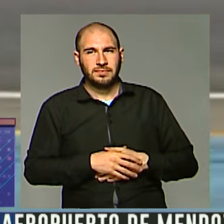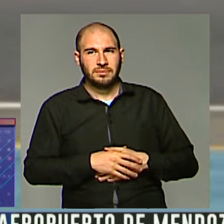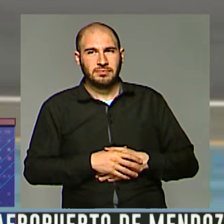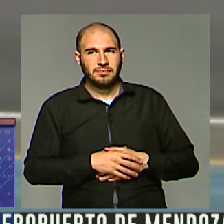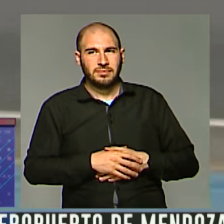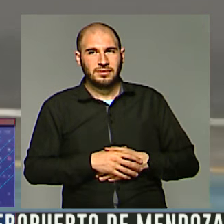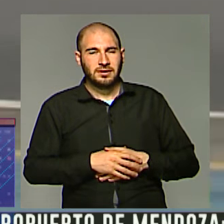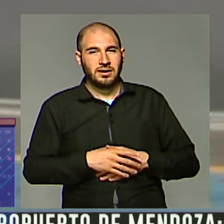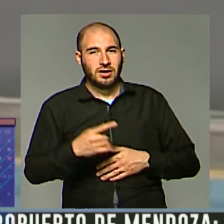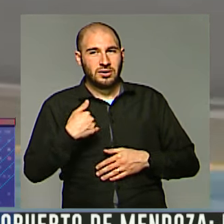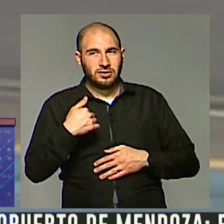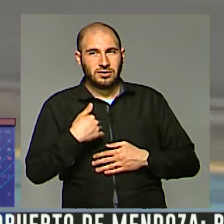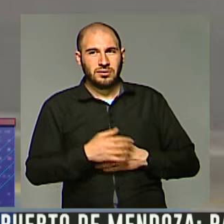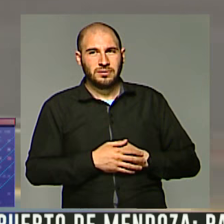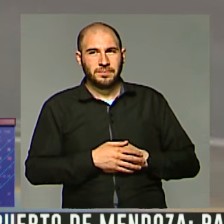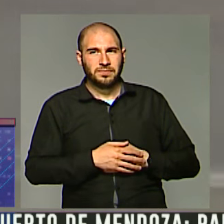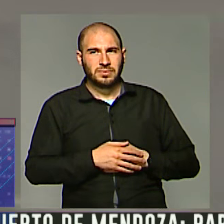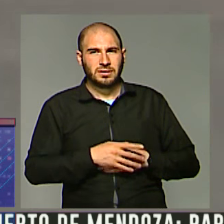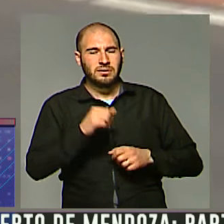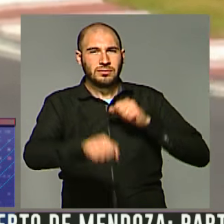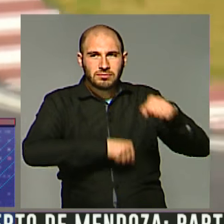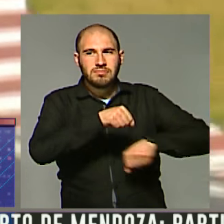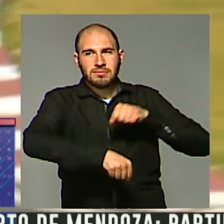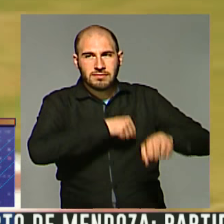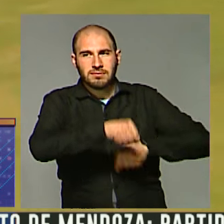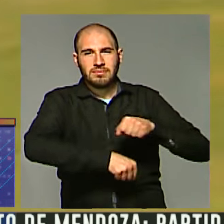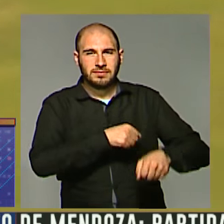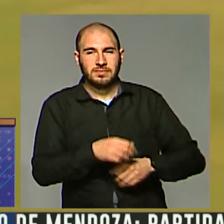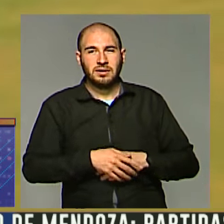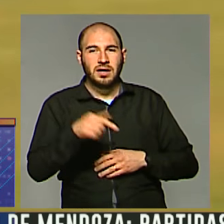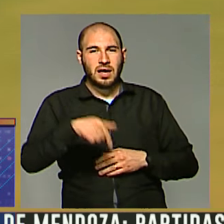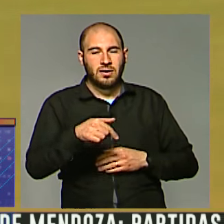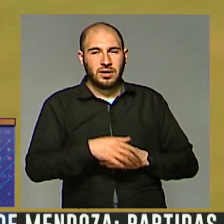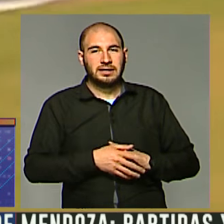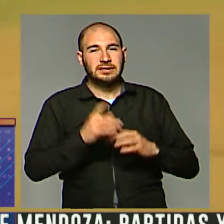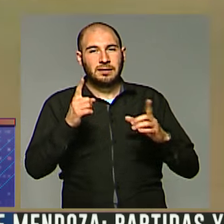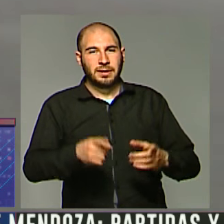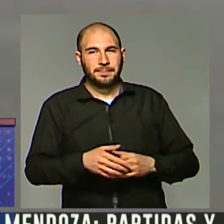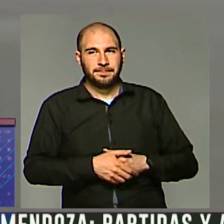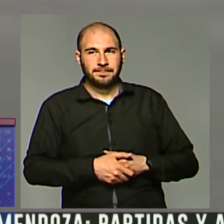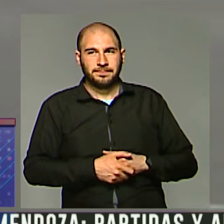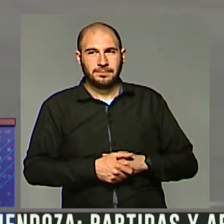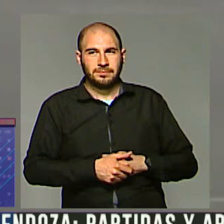Bueno, estoy haciendo bastante bicicleta. Ahora estoy haciendo también